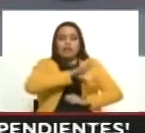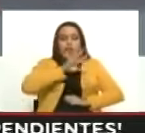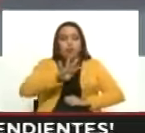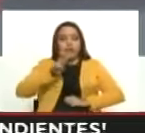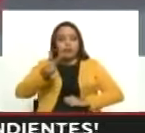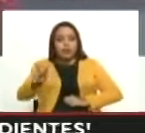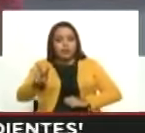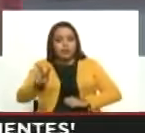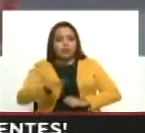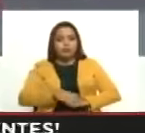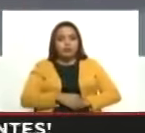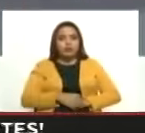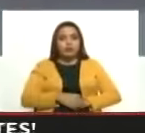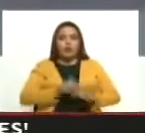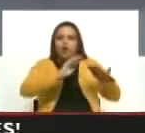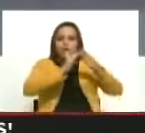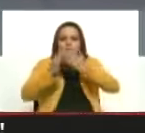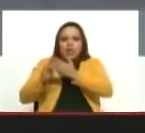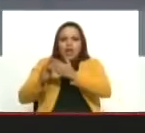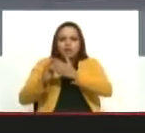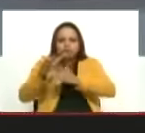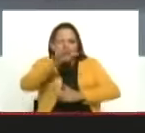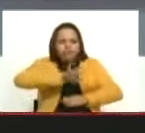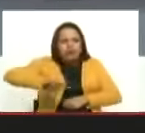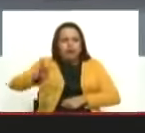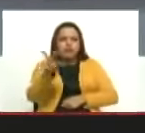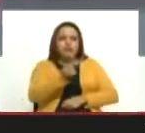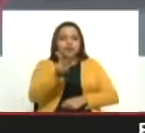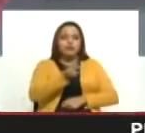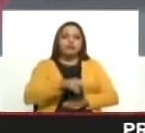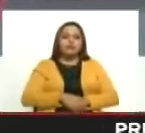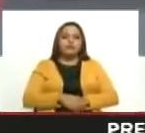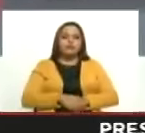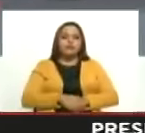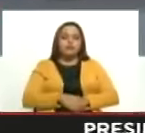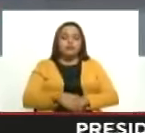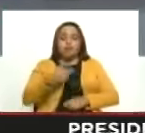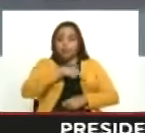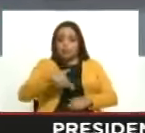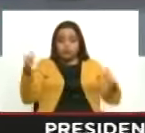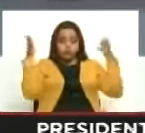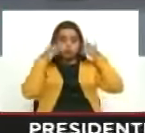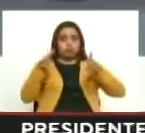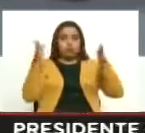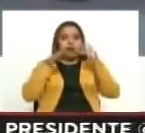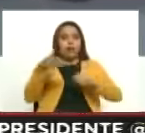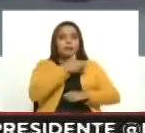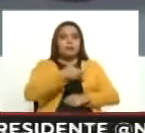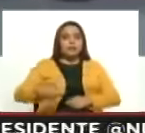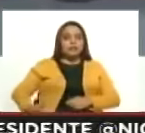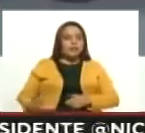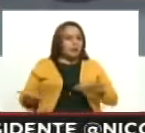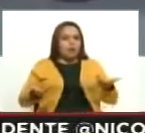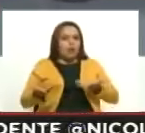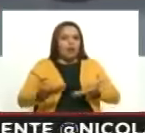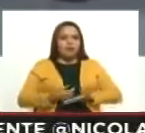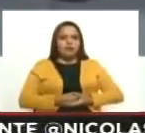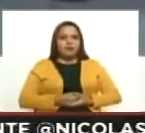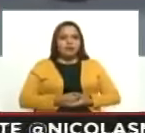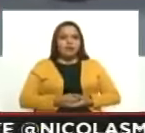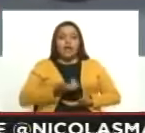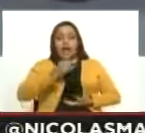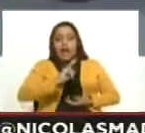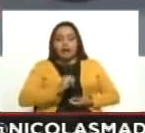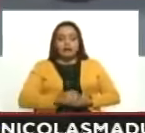46.542 comunidades en todo el país. La recomendación que le hemos hecho al presidente es que haya